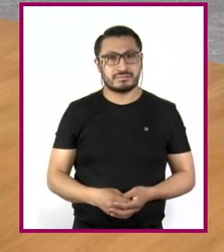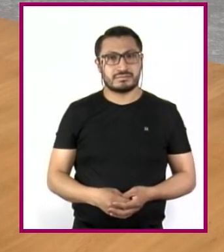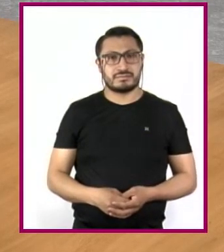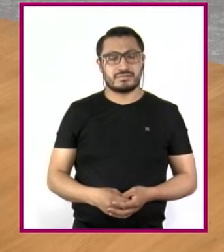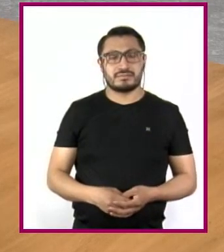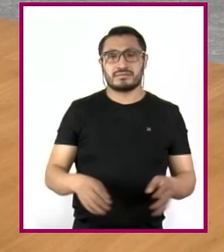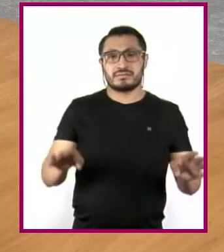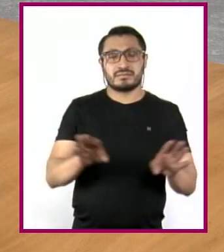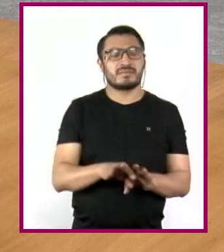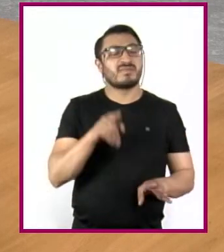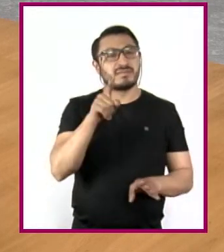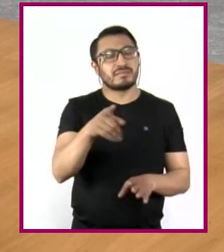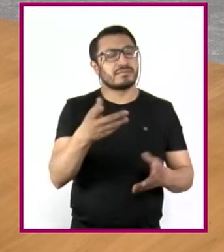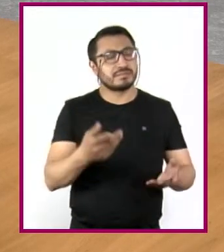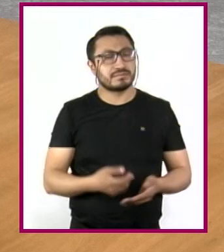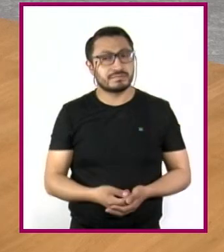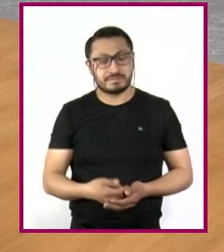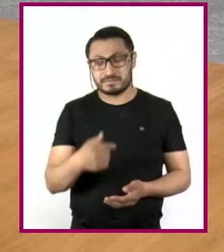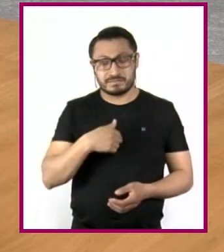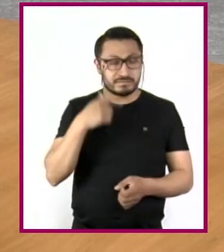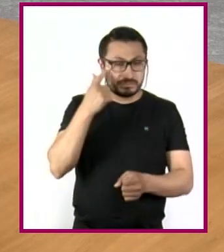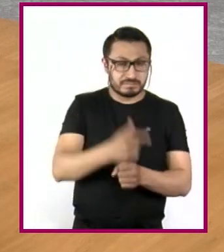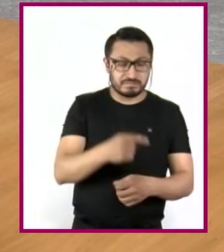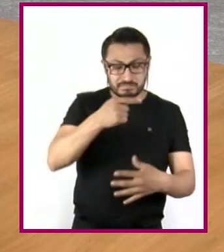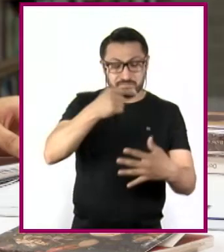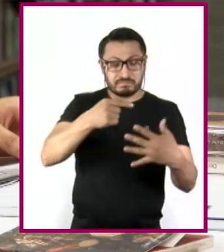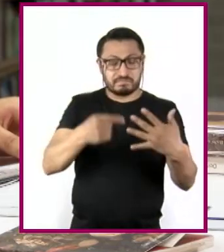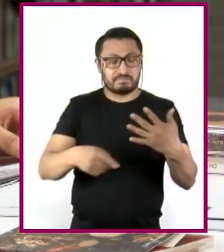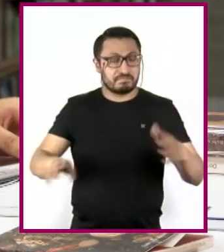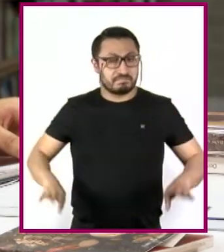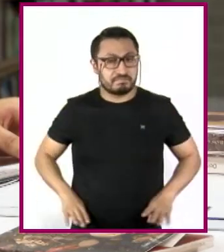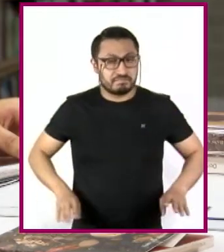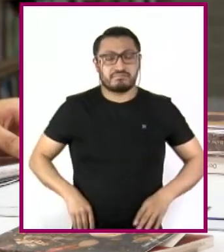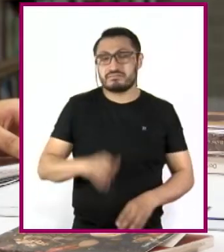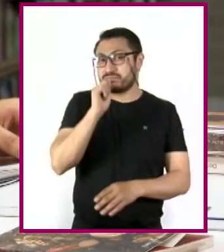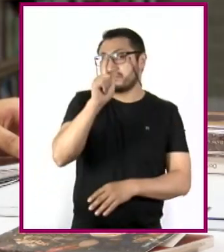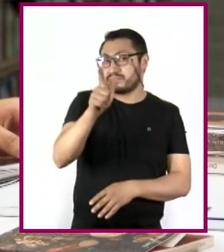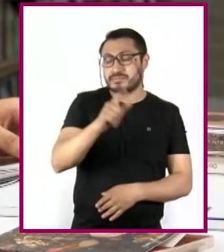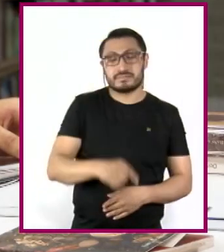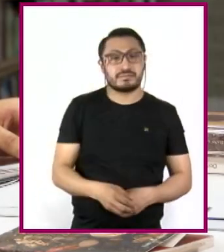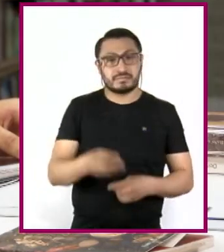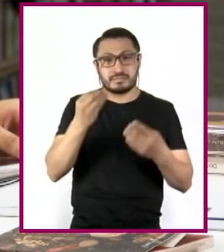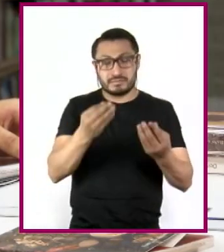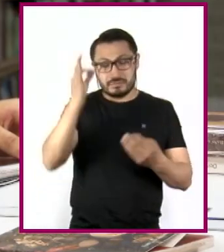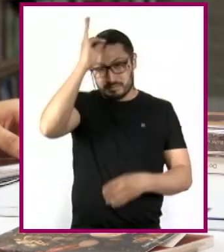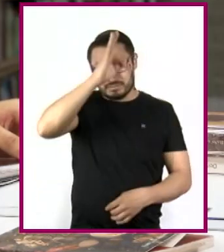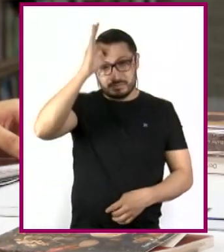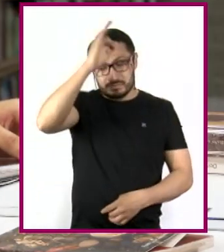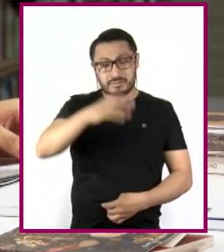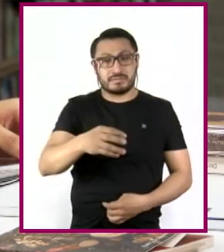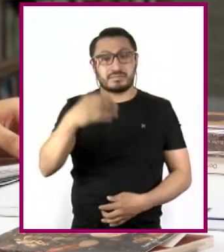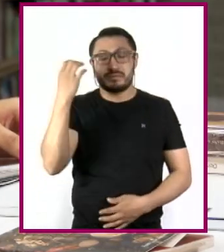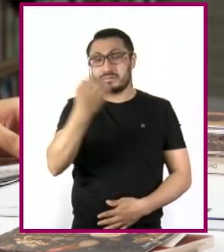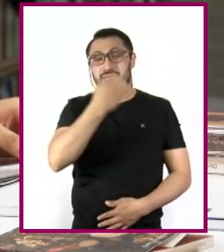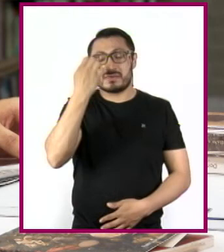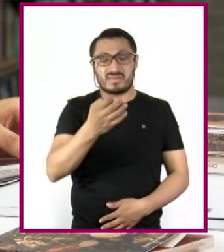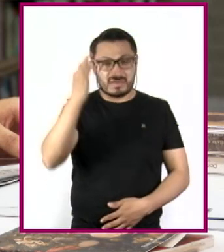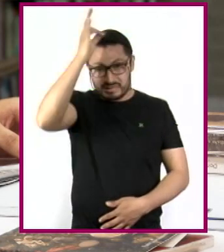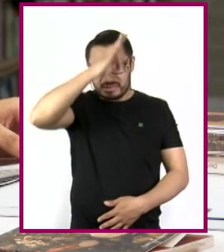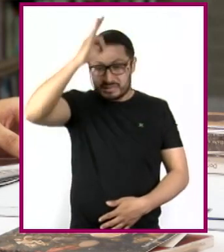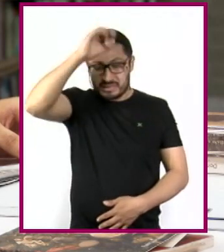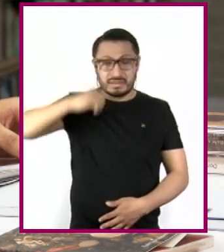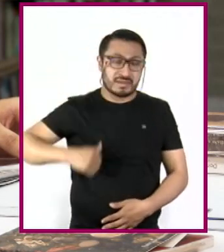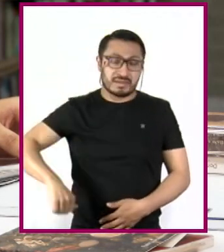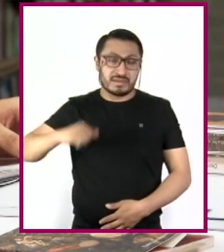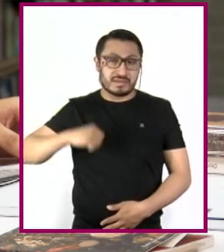¿Cómo vas? He encontrado varias caracterizaciones del alma. Muchos de los filósofos y escuelas filosóficas antiguas de